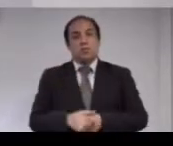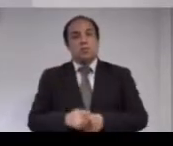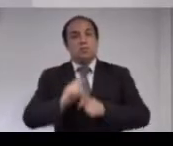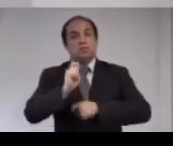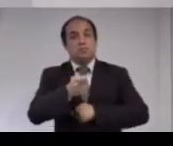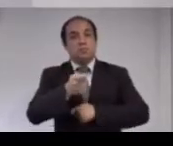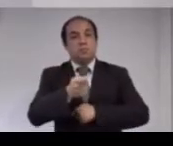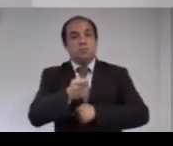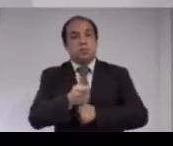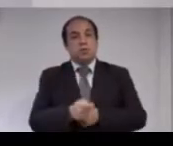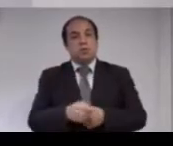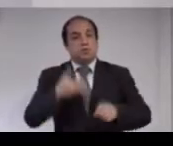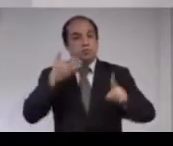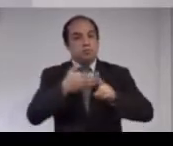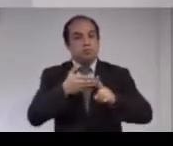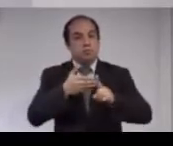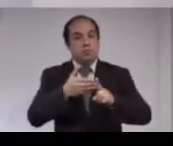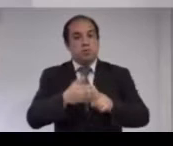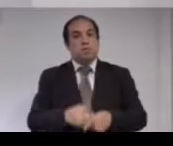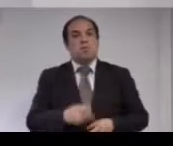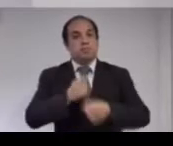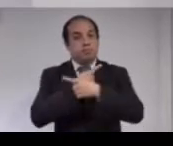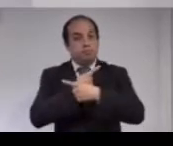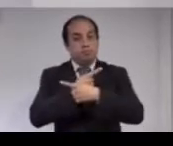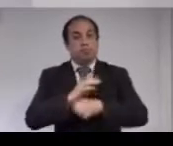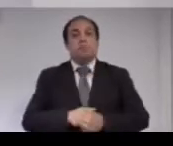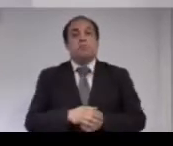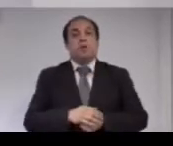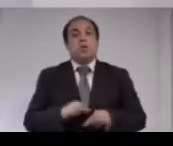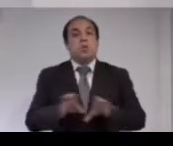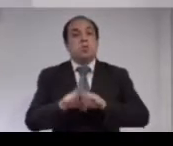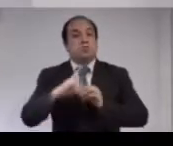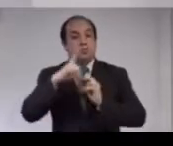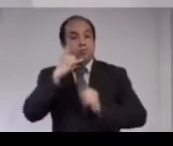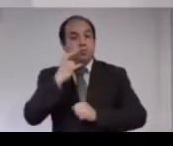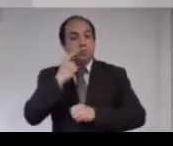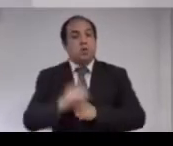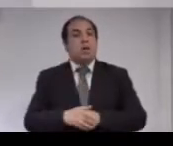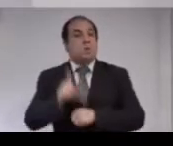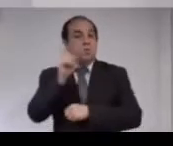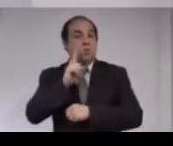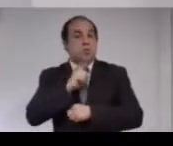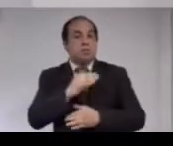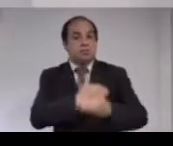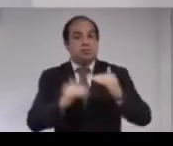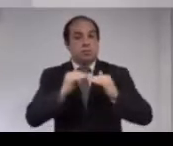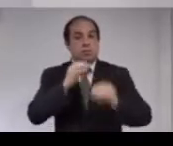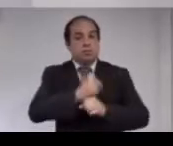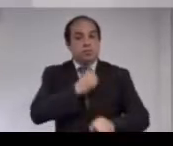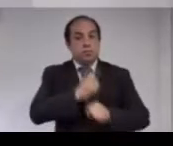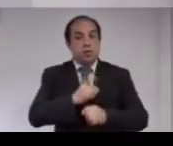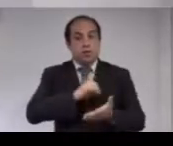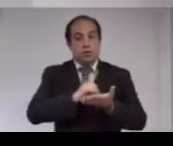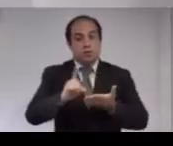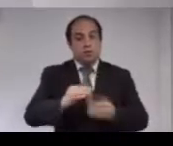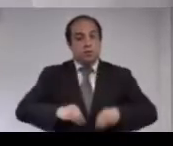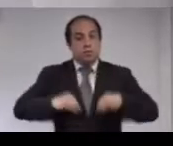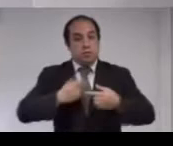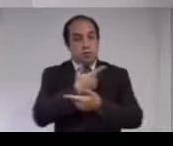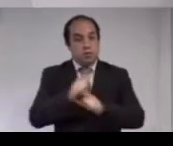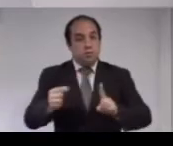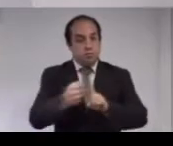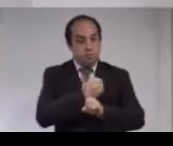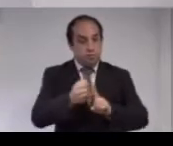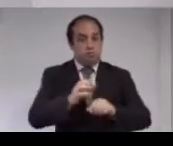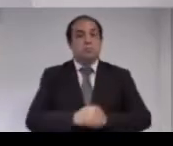tan legítima como la lucha de las mujeres para lograr la igualdad de oportunidades y el derecho a una vida libre de violencia.